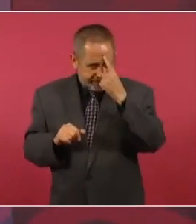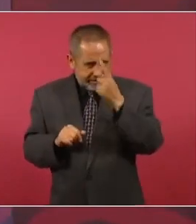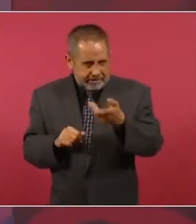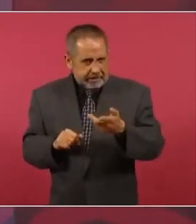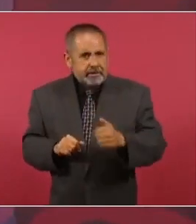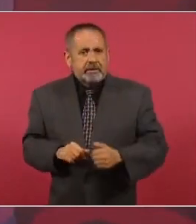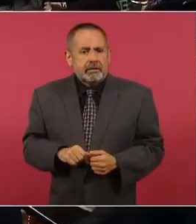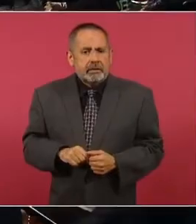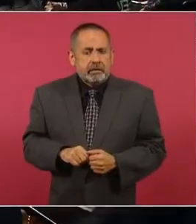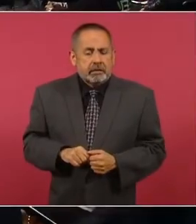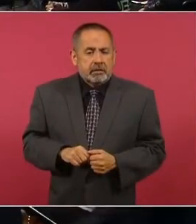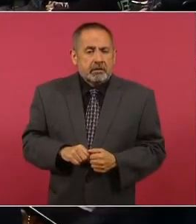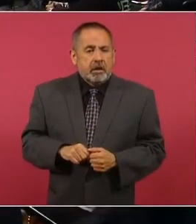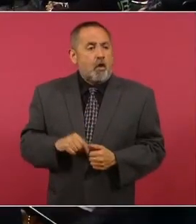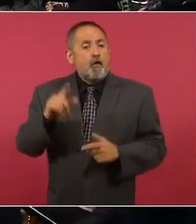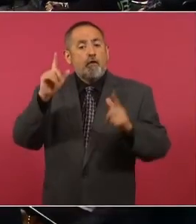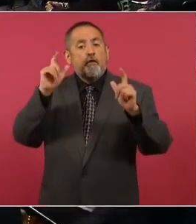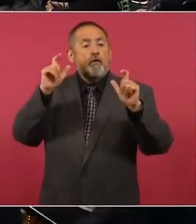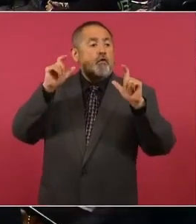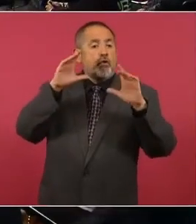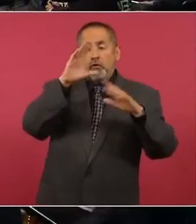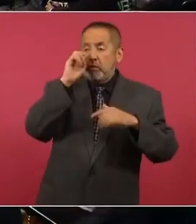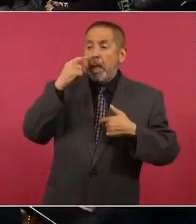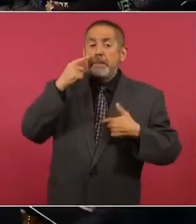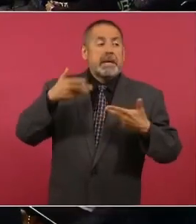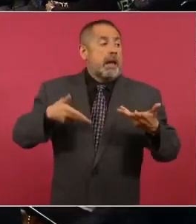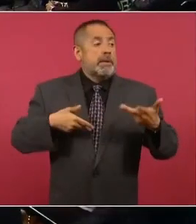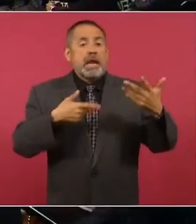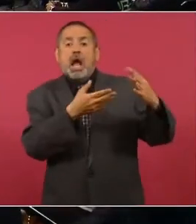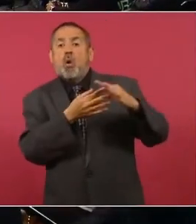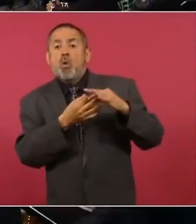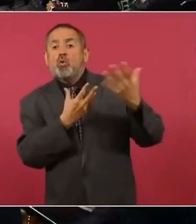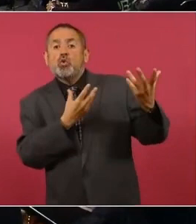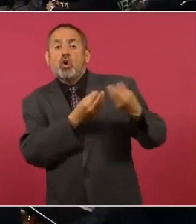y se tomaban la foto